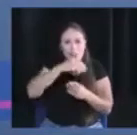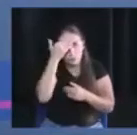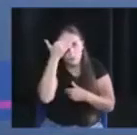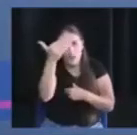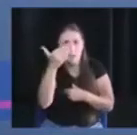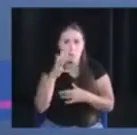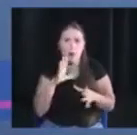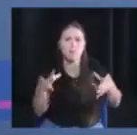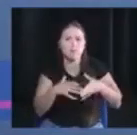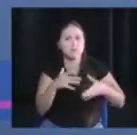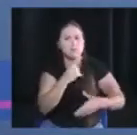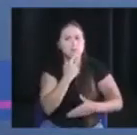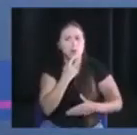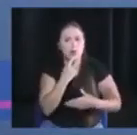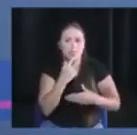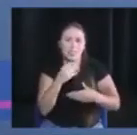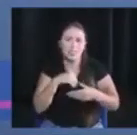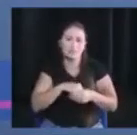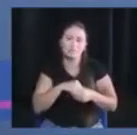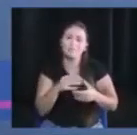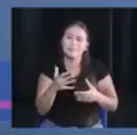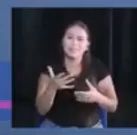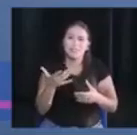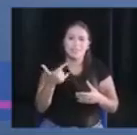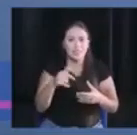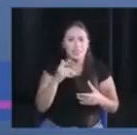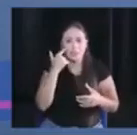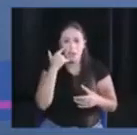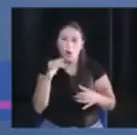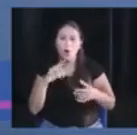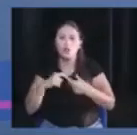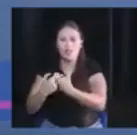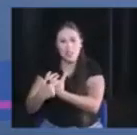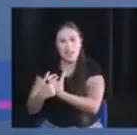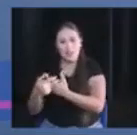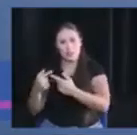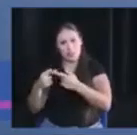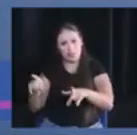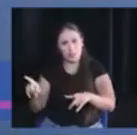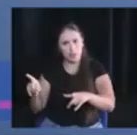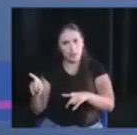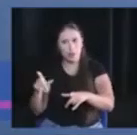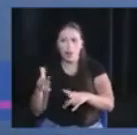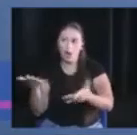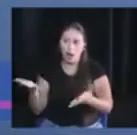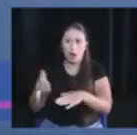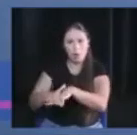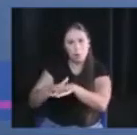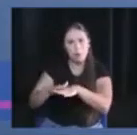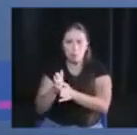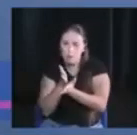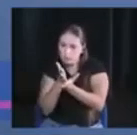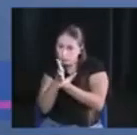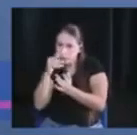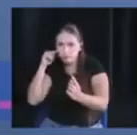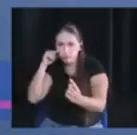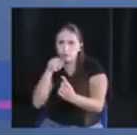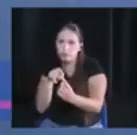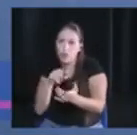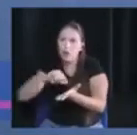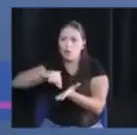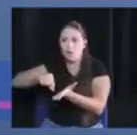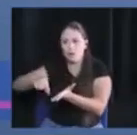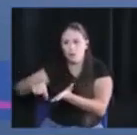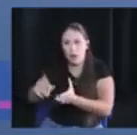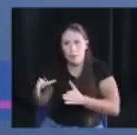fuerza política, mucho más desorientación que la que veo en el movimiento sindical, que por lo menos tiene en este momento una línea media concreta, está juntando firmas,